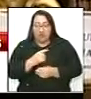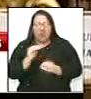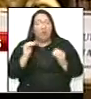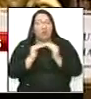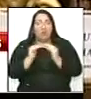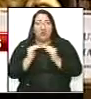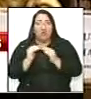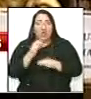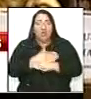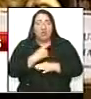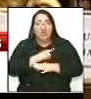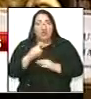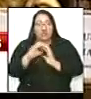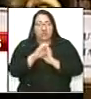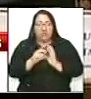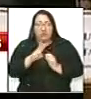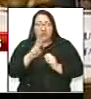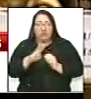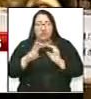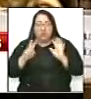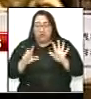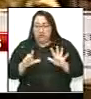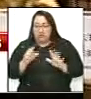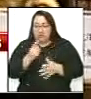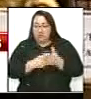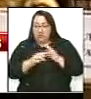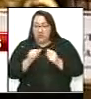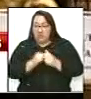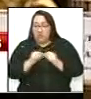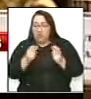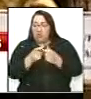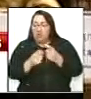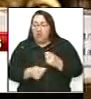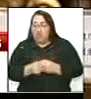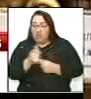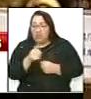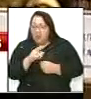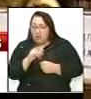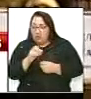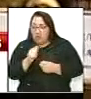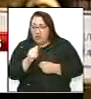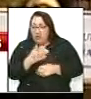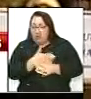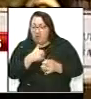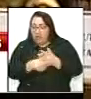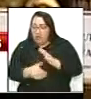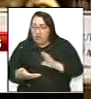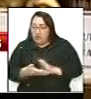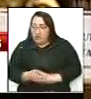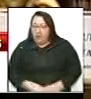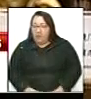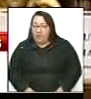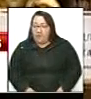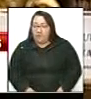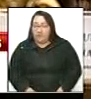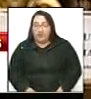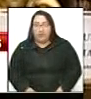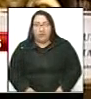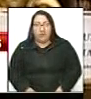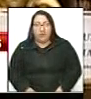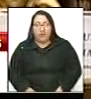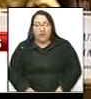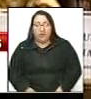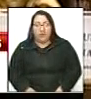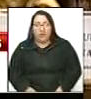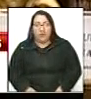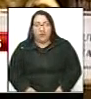mismos planteados en la denuncia constitucional 227, formulada por el congresista Marco Arana Segarra y que fue archivada. B. Respecto a la